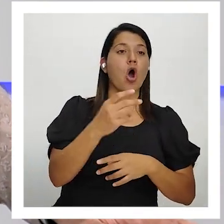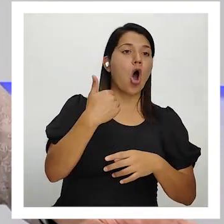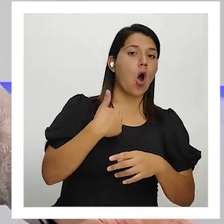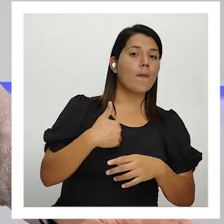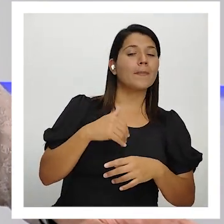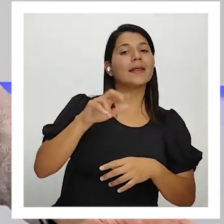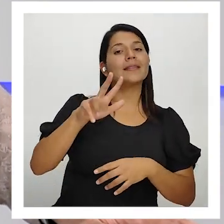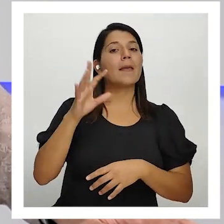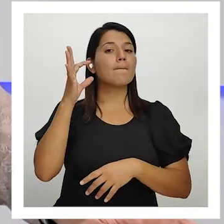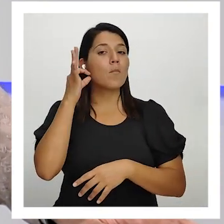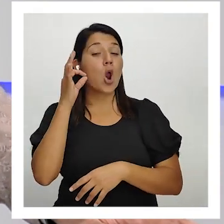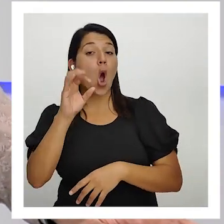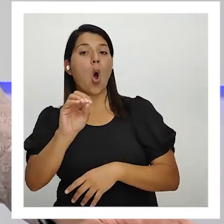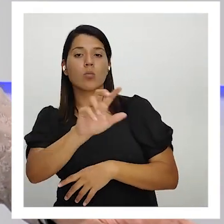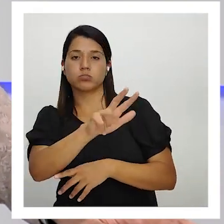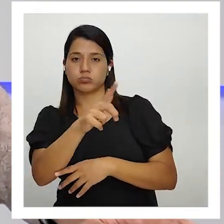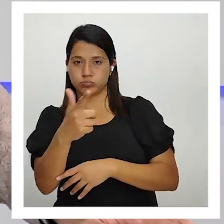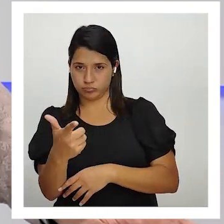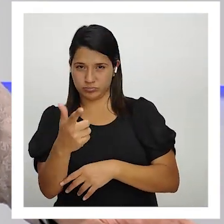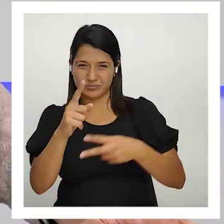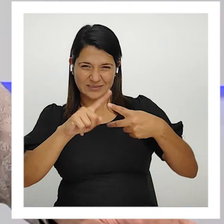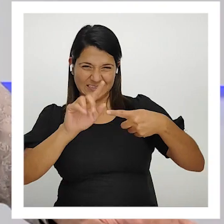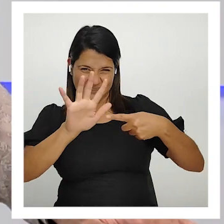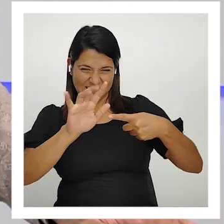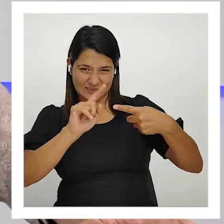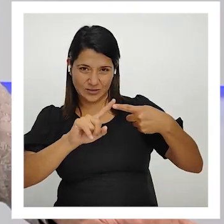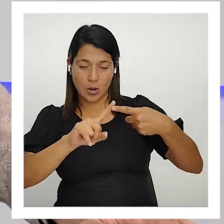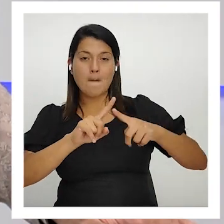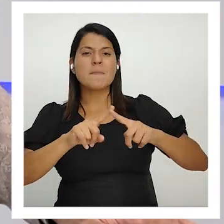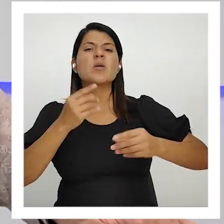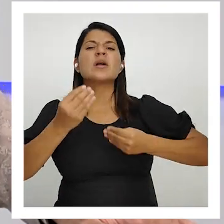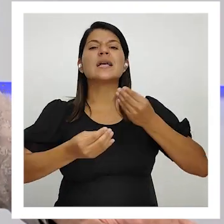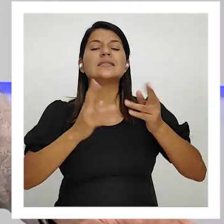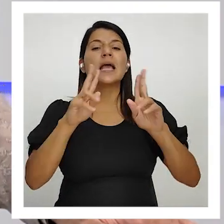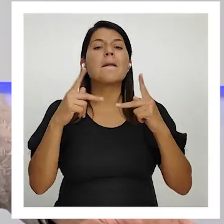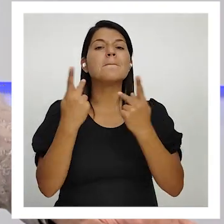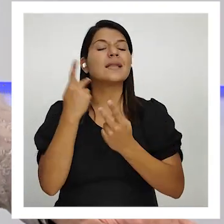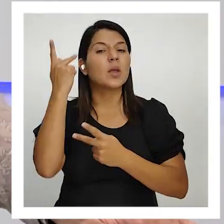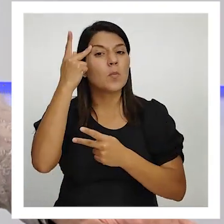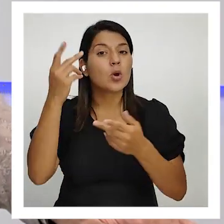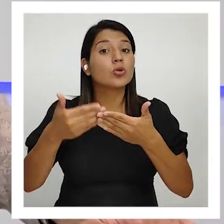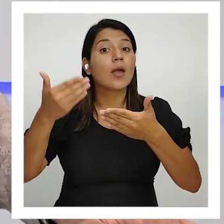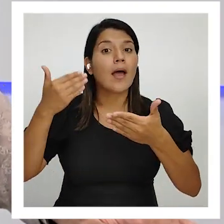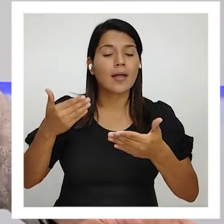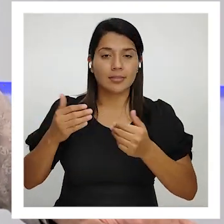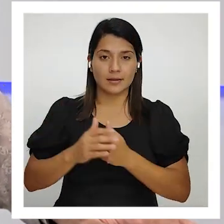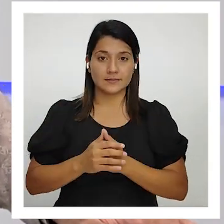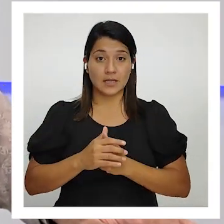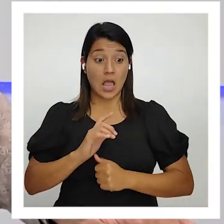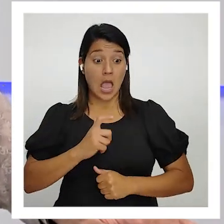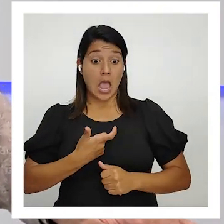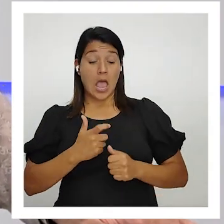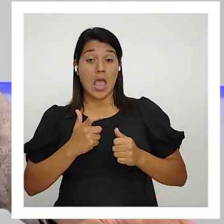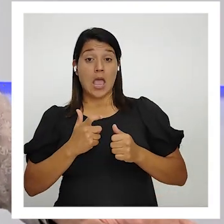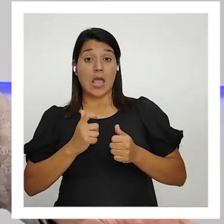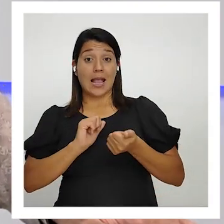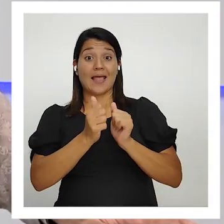sexo. Pero ¿qué hacían los partidos políticos? Ponían en las candidaturas a alcalde solamente